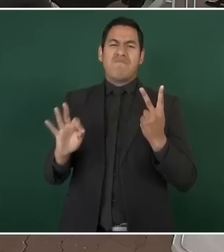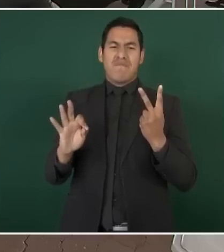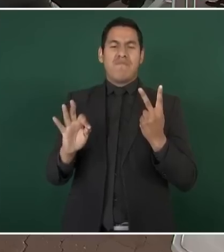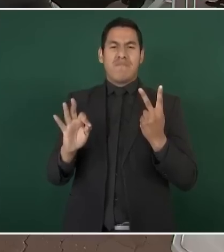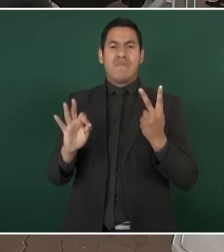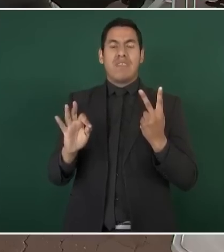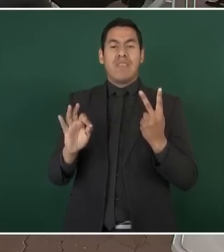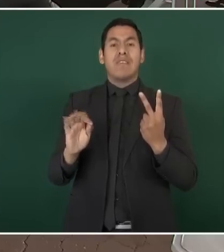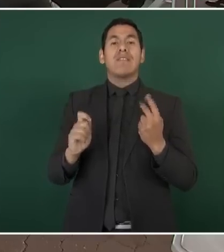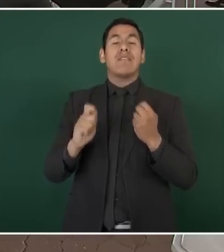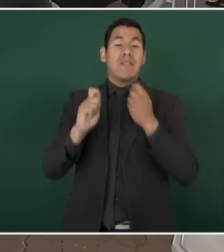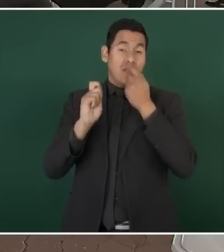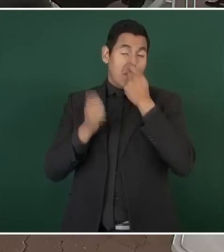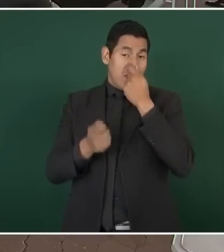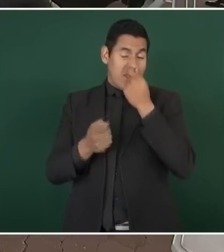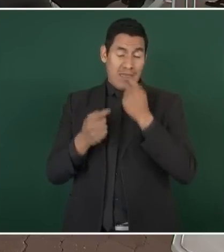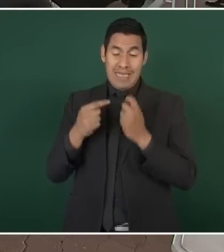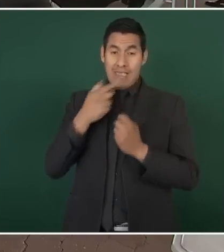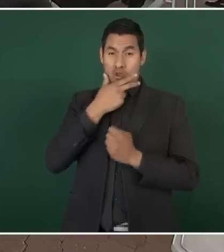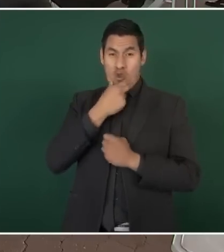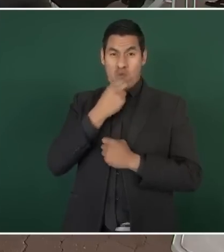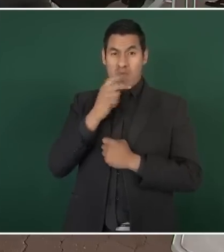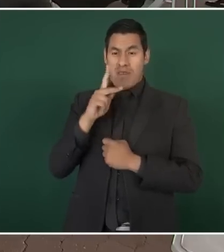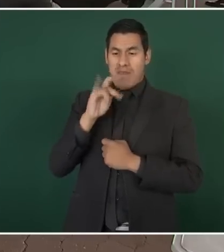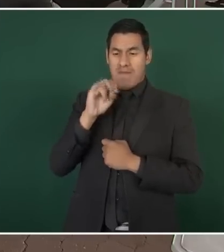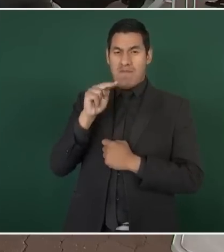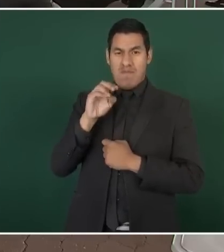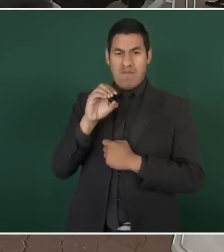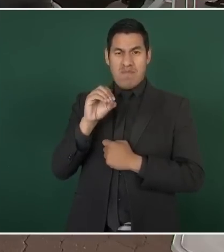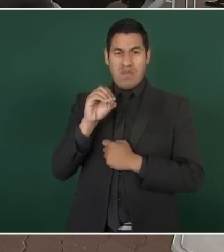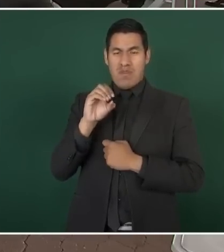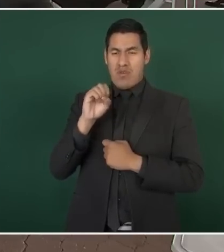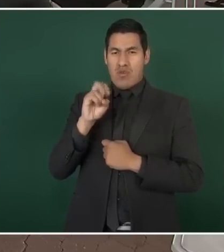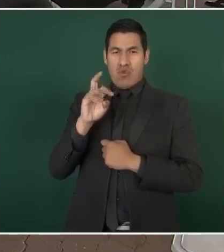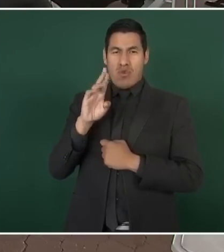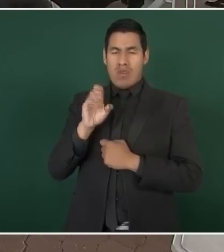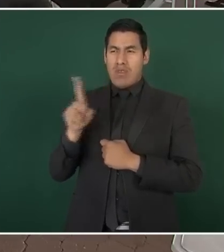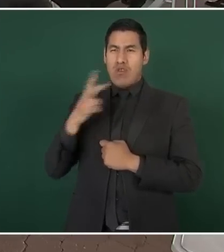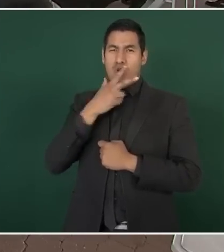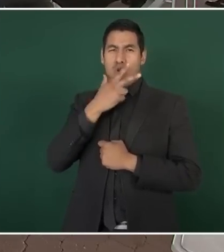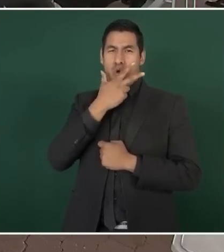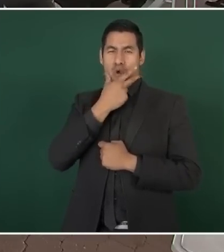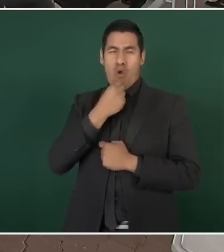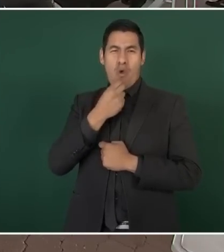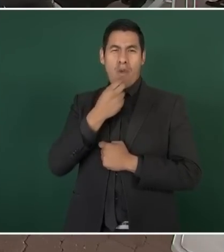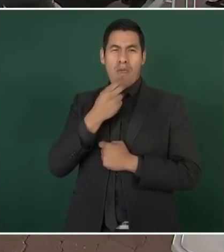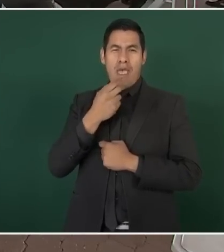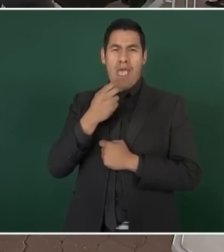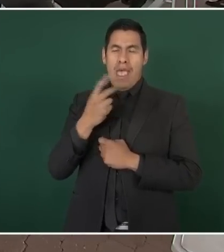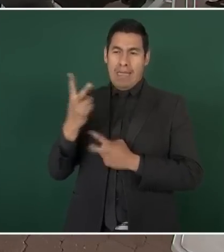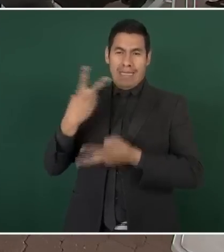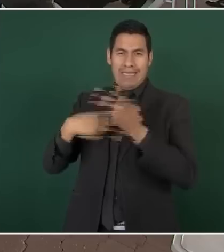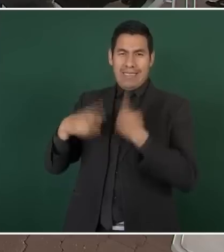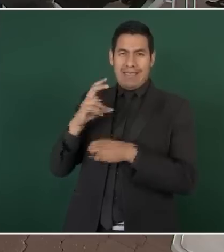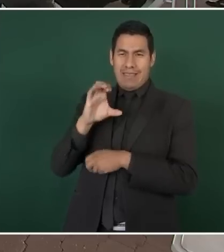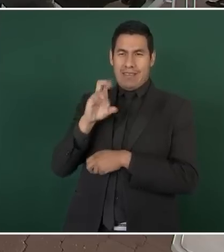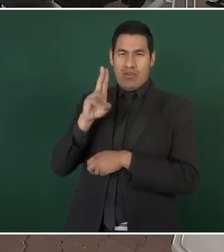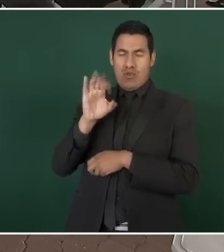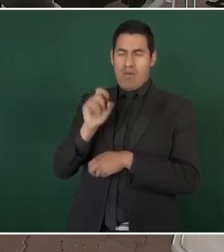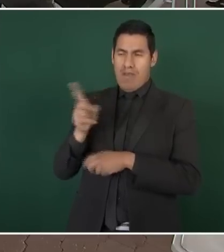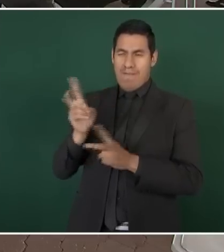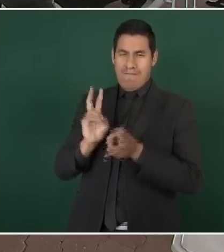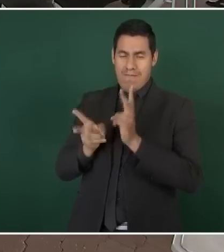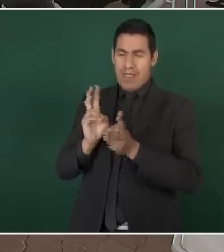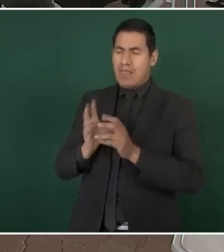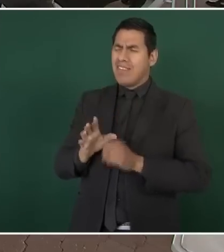Decía Pino Suárez en esa plática al embajador de Cuba: yo no creo, como el señor Madero, que el